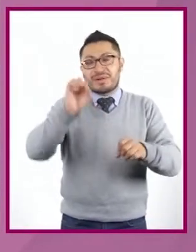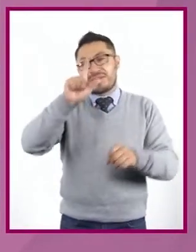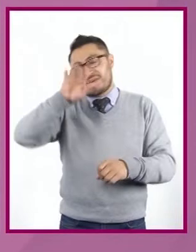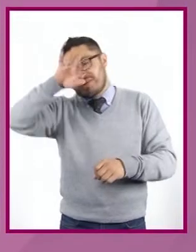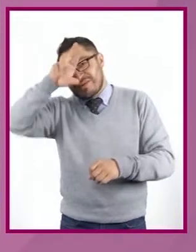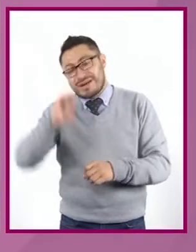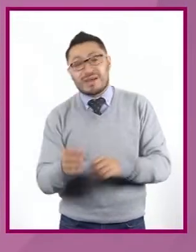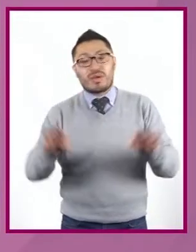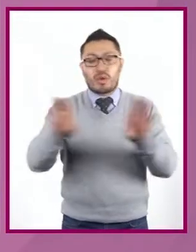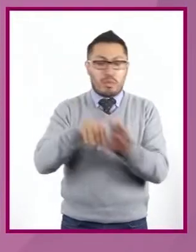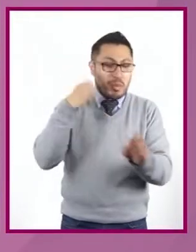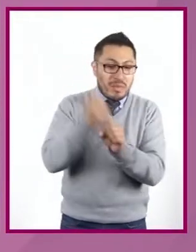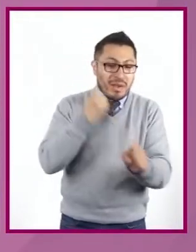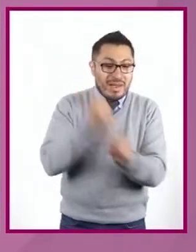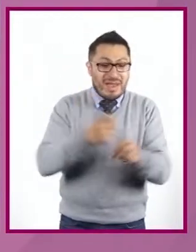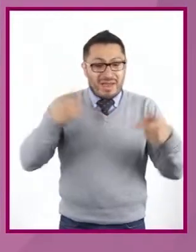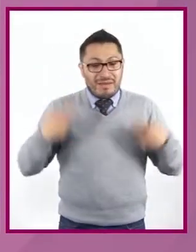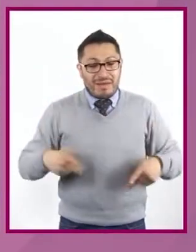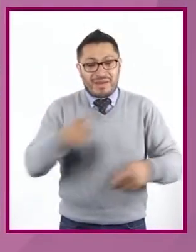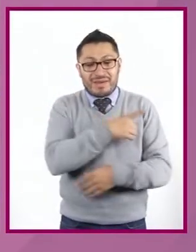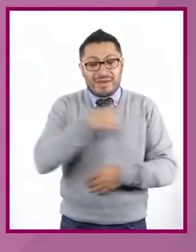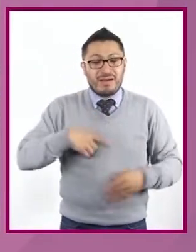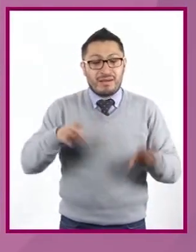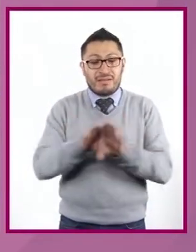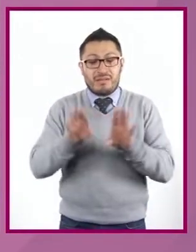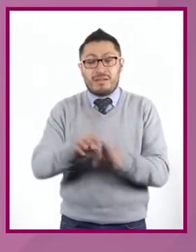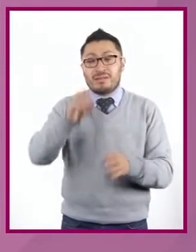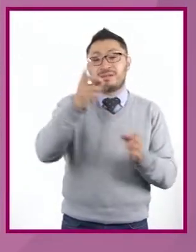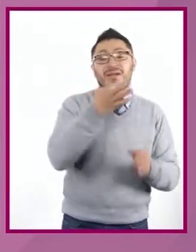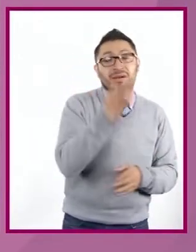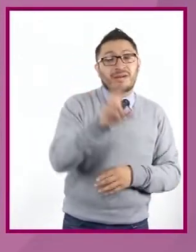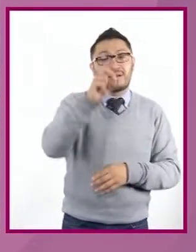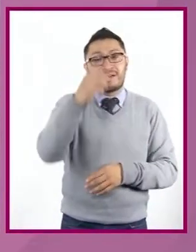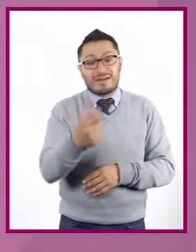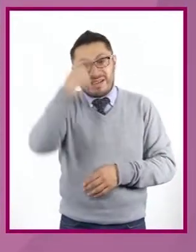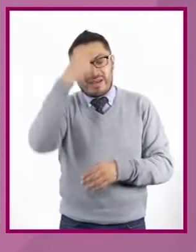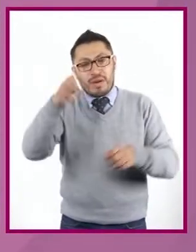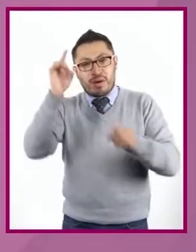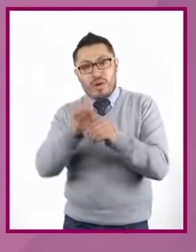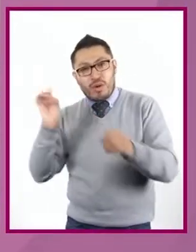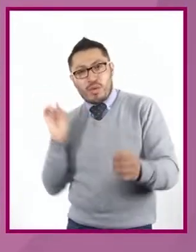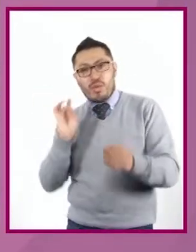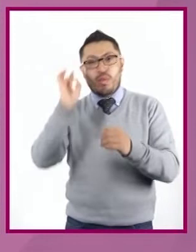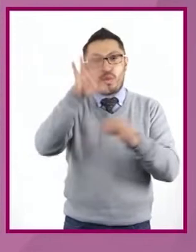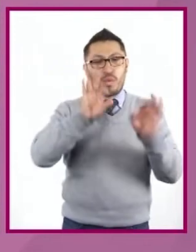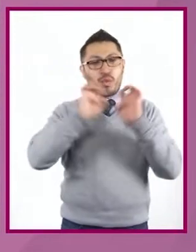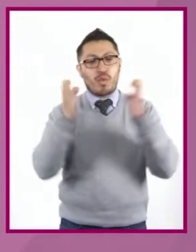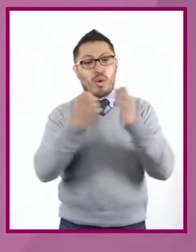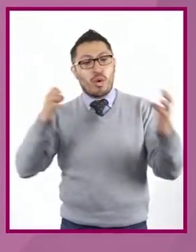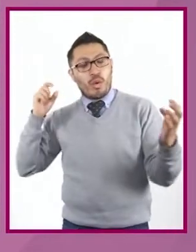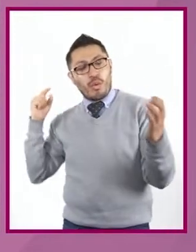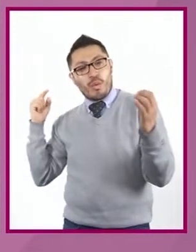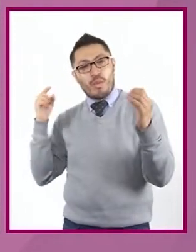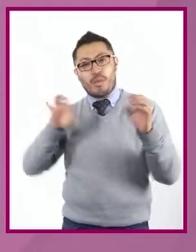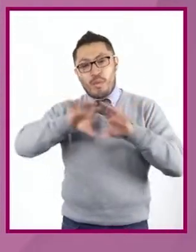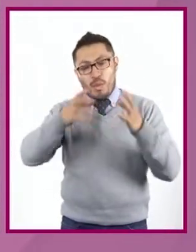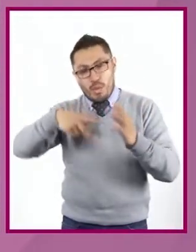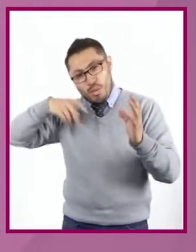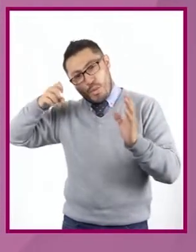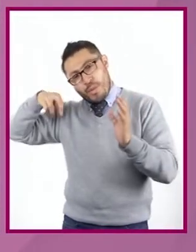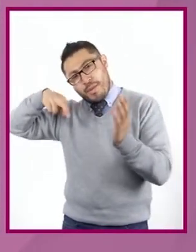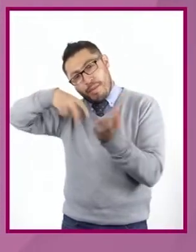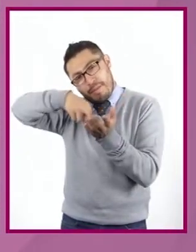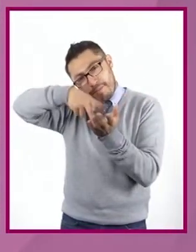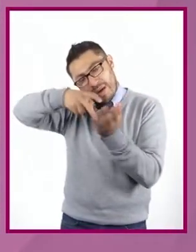y el cancerbero universitario tuvo que estirarse al minuto 36 para enviar por encima del travesaño el disparo de